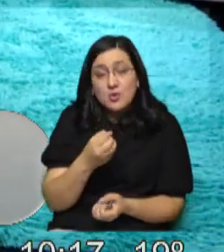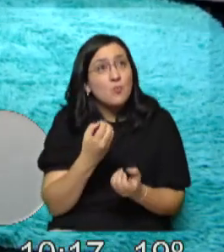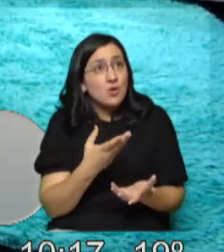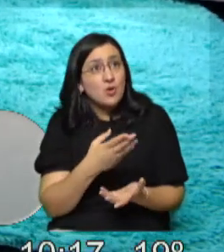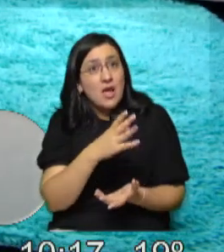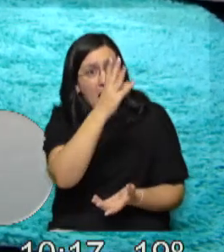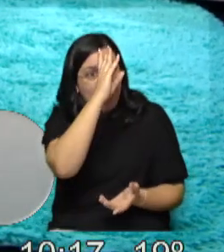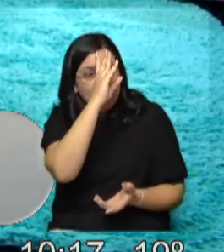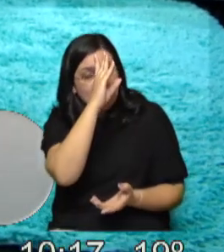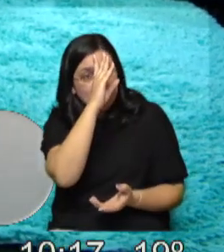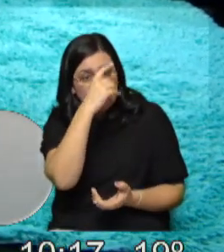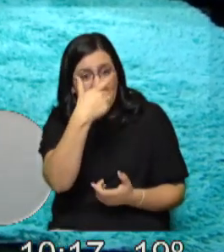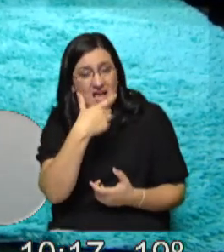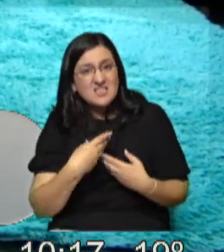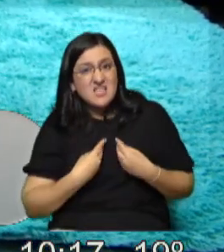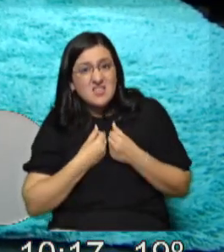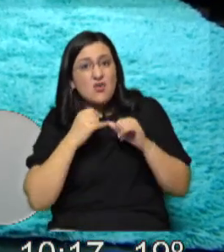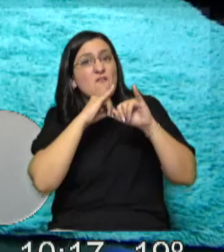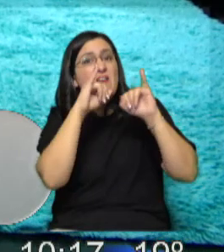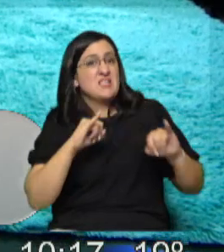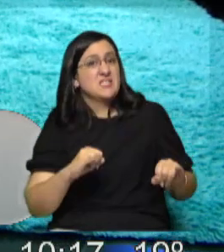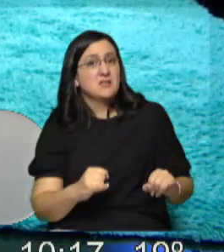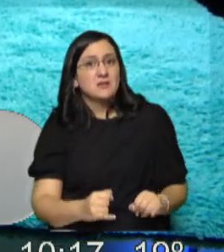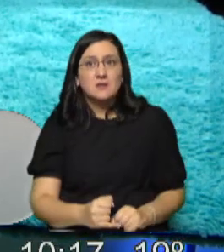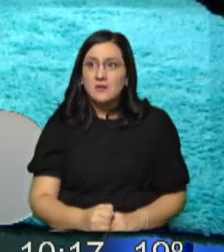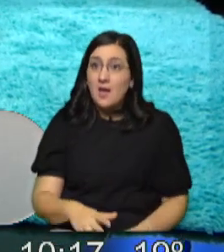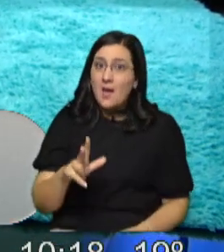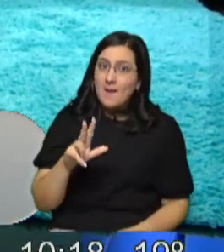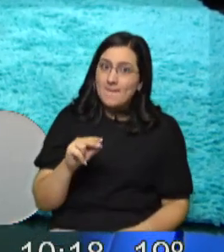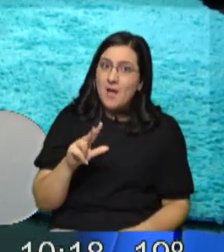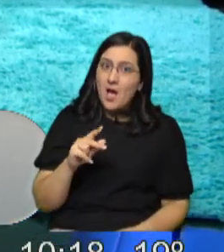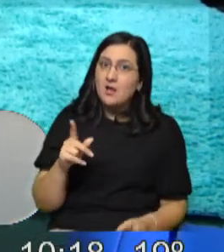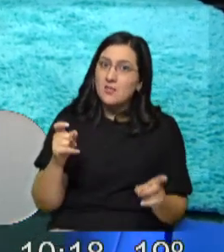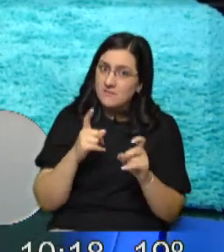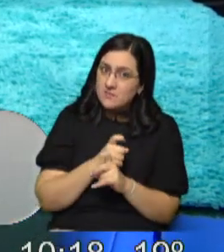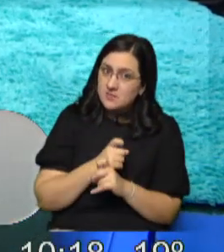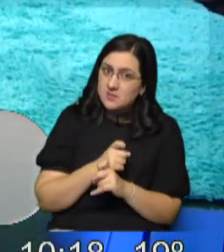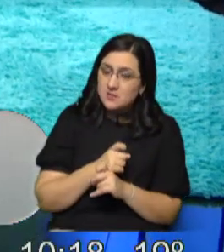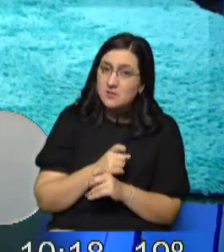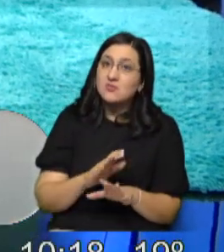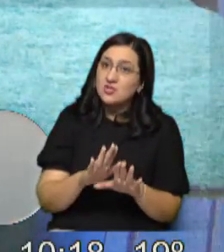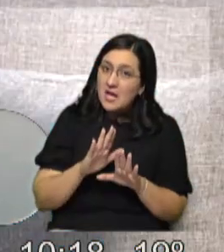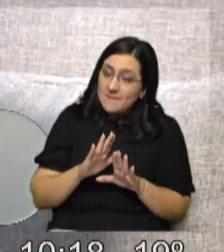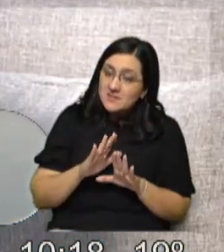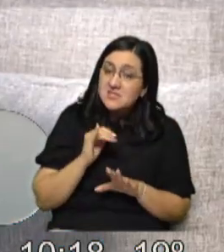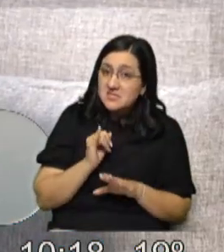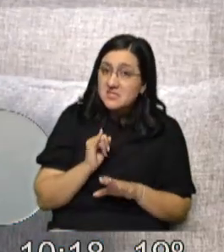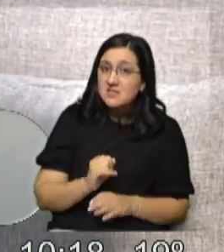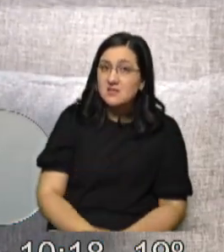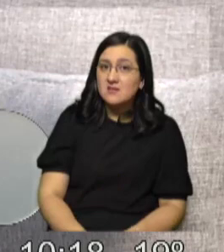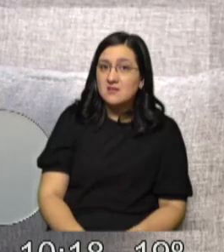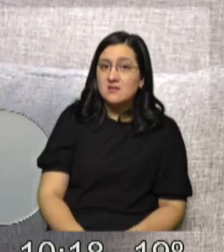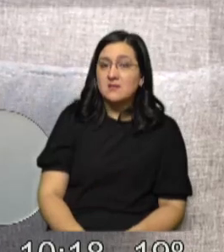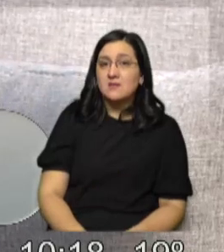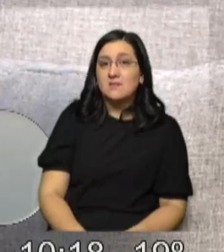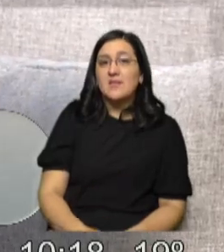a ser feliz. Me dijo, no a ser felices, me dijo, a ser feliz. Y digo, ¡buah! ¡Qué difícil eso, ¿no? Entonces, capaz que seguramente sí, es eso, ¿viste,